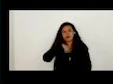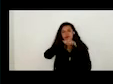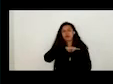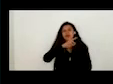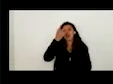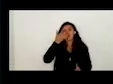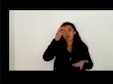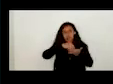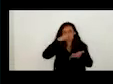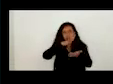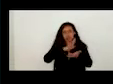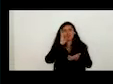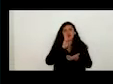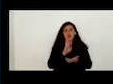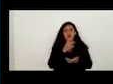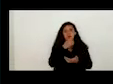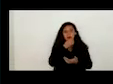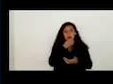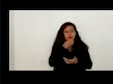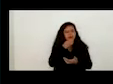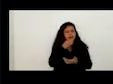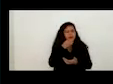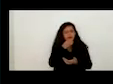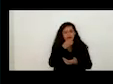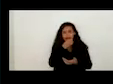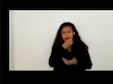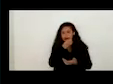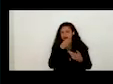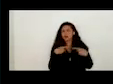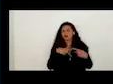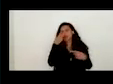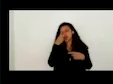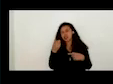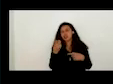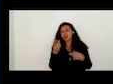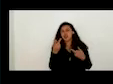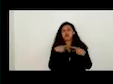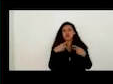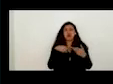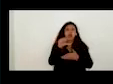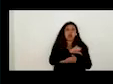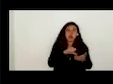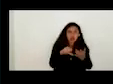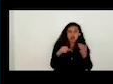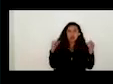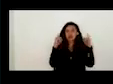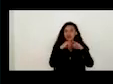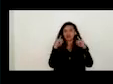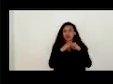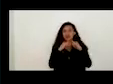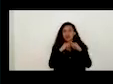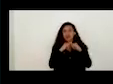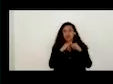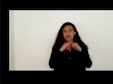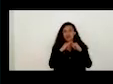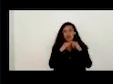consulta y que nos mencionan, alguien que a lo mejor está en un centro, en una institución, y a la hora de